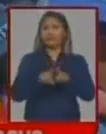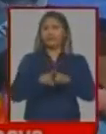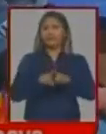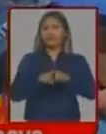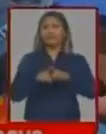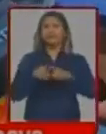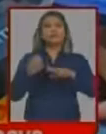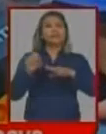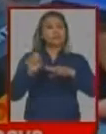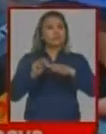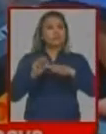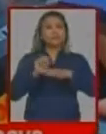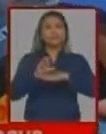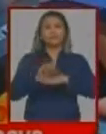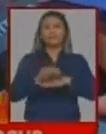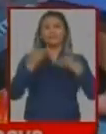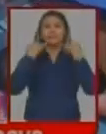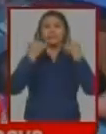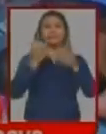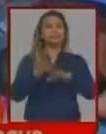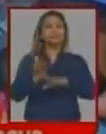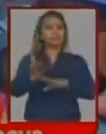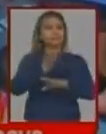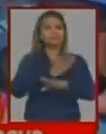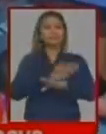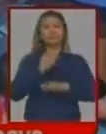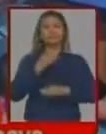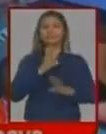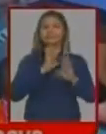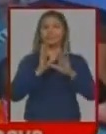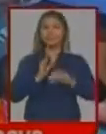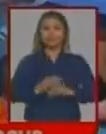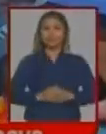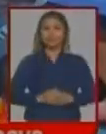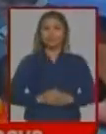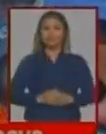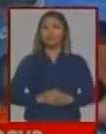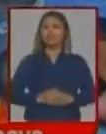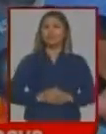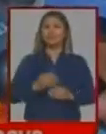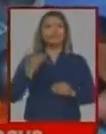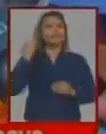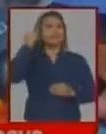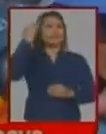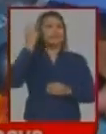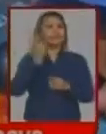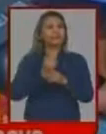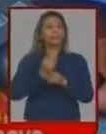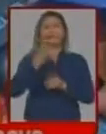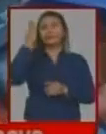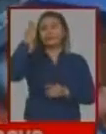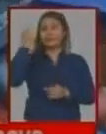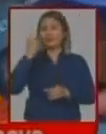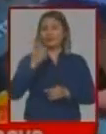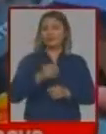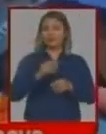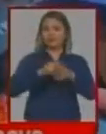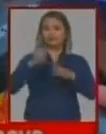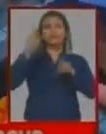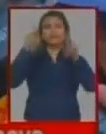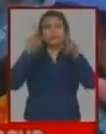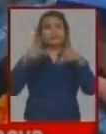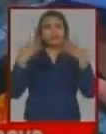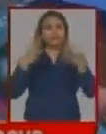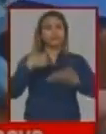un mensaje, que se informe primero antes de hablar, con criterio, porque se supone que es una persona